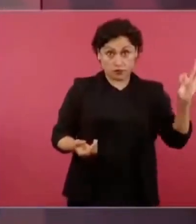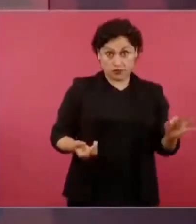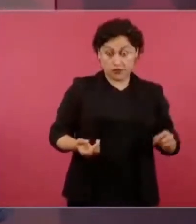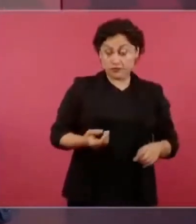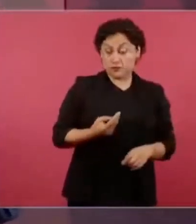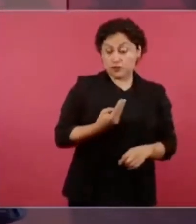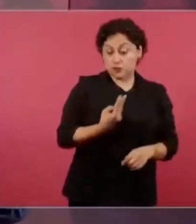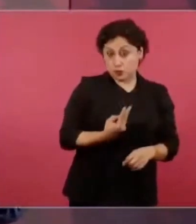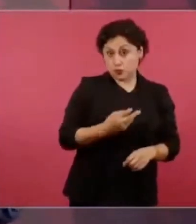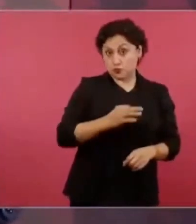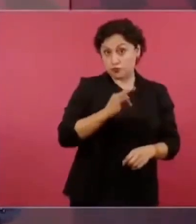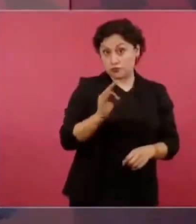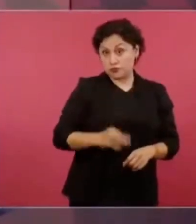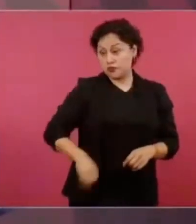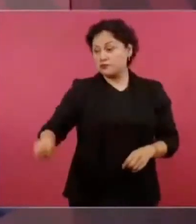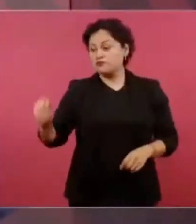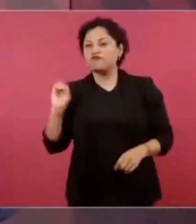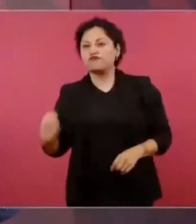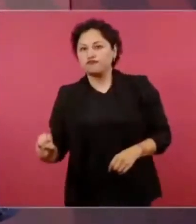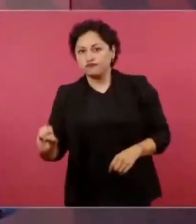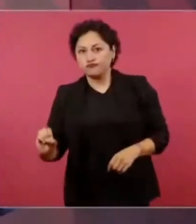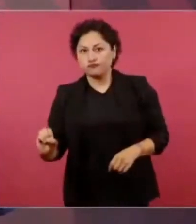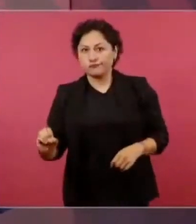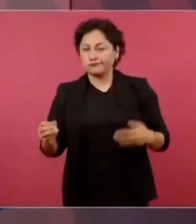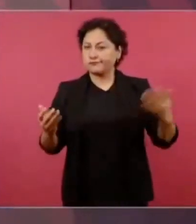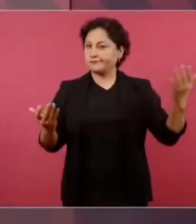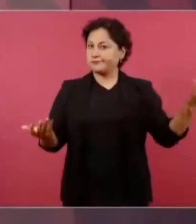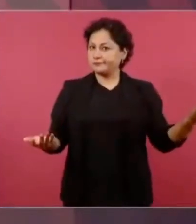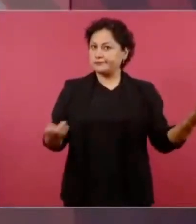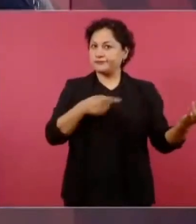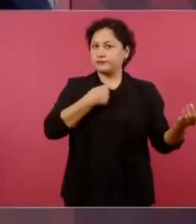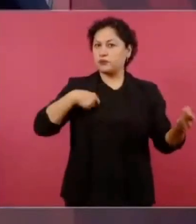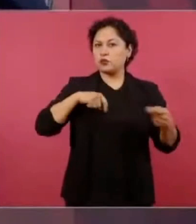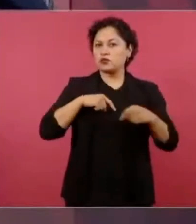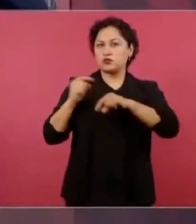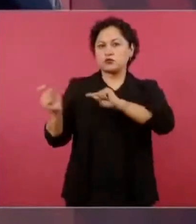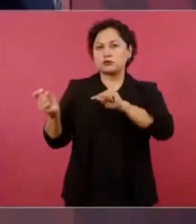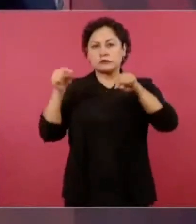Entonces, ahora lo que se hizo fue que el sureste